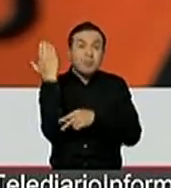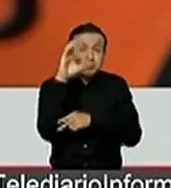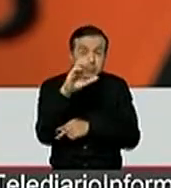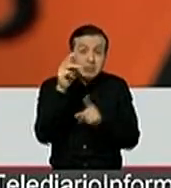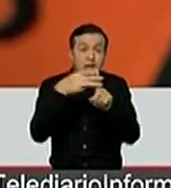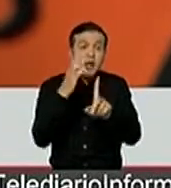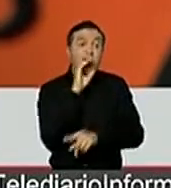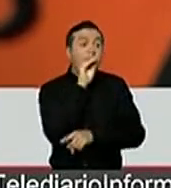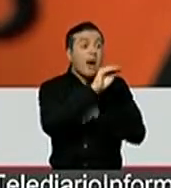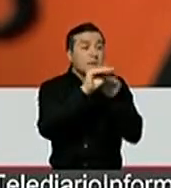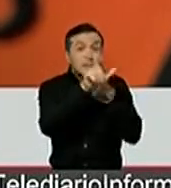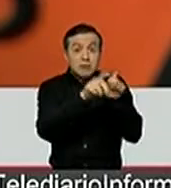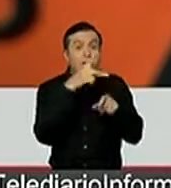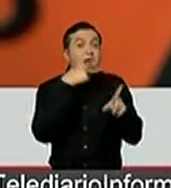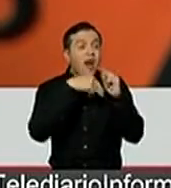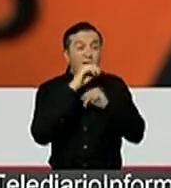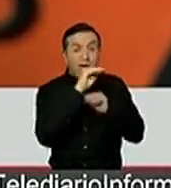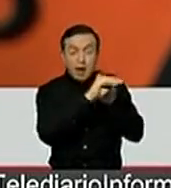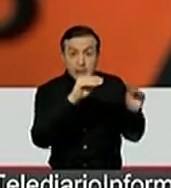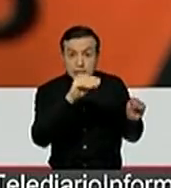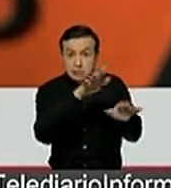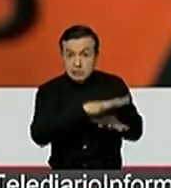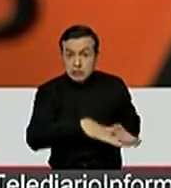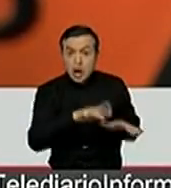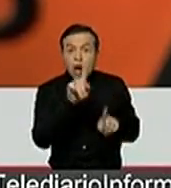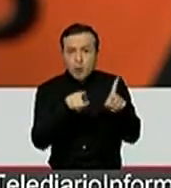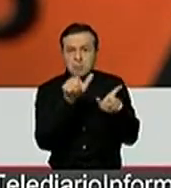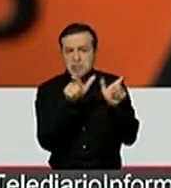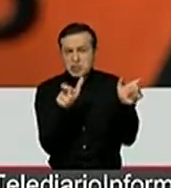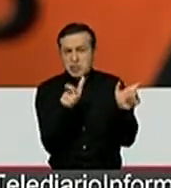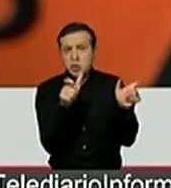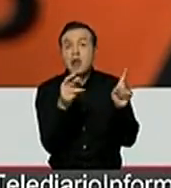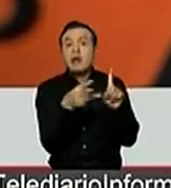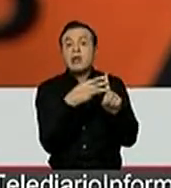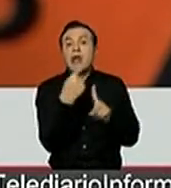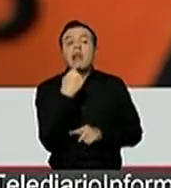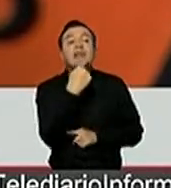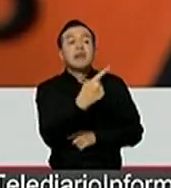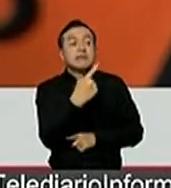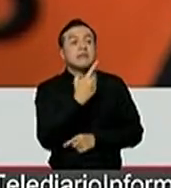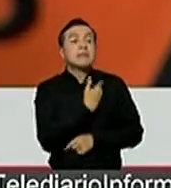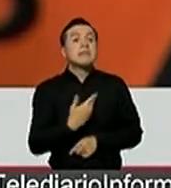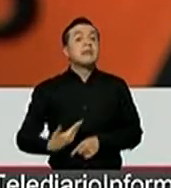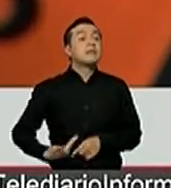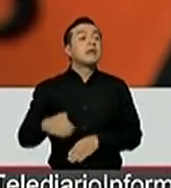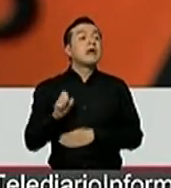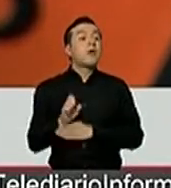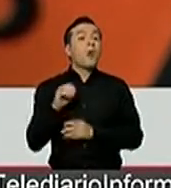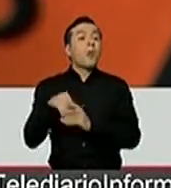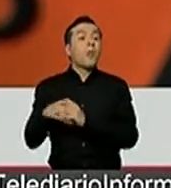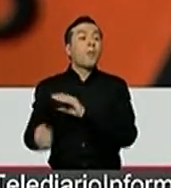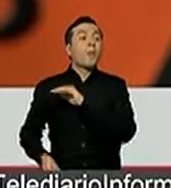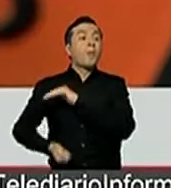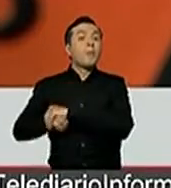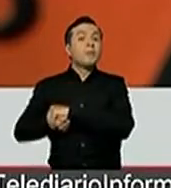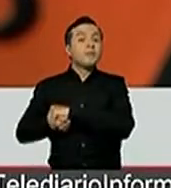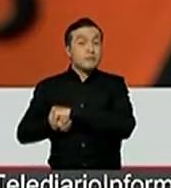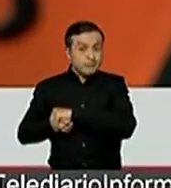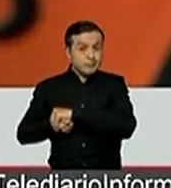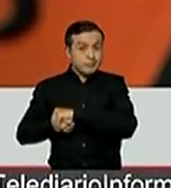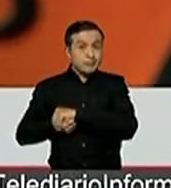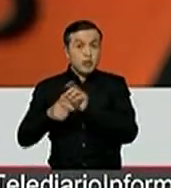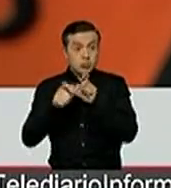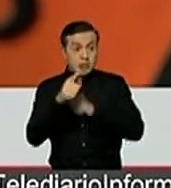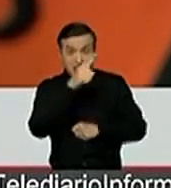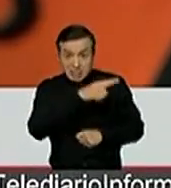irresponsable, de personal que a través de redes sociales difundió que el presidente de la República estaba aquí.